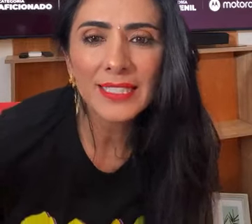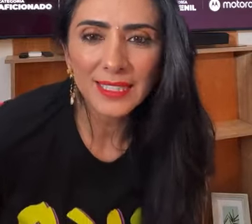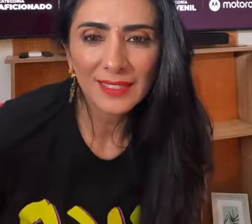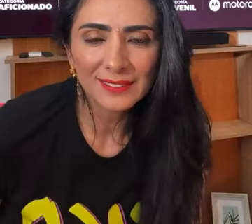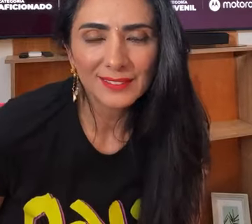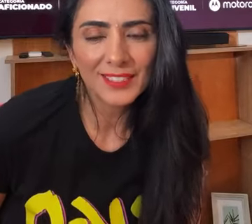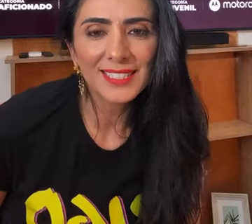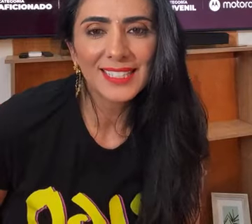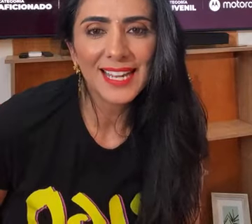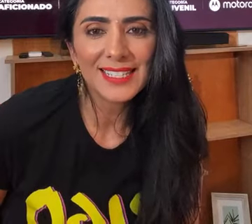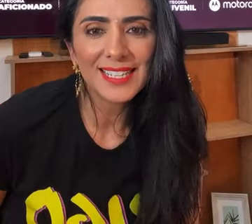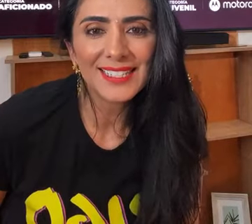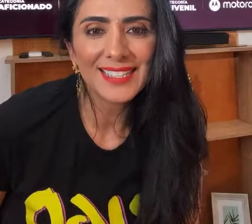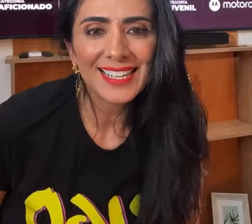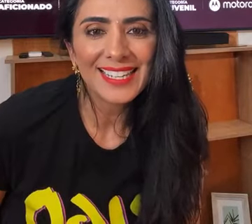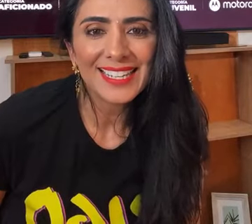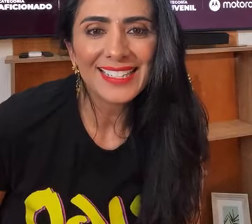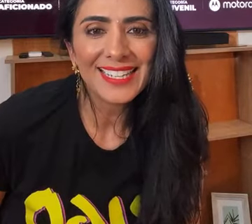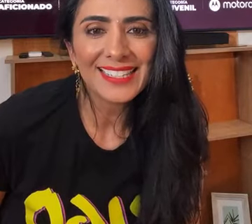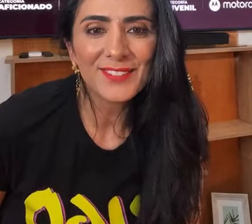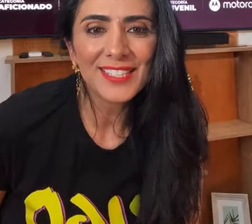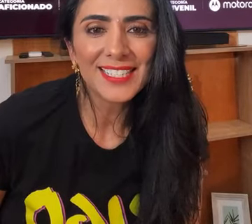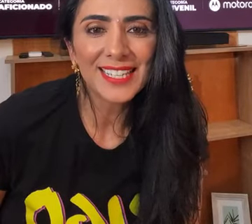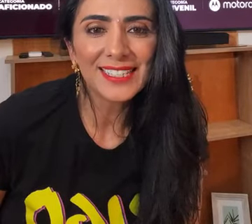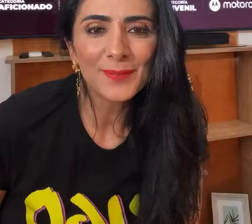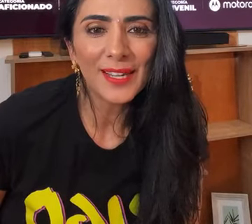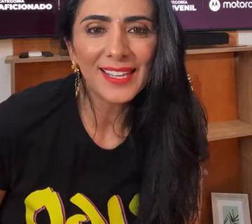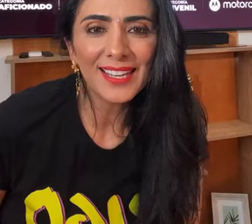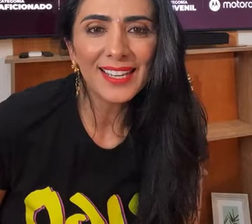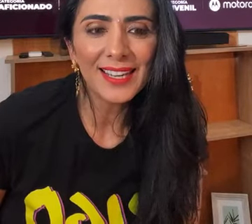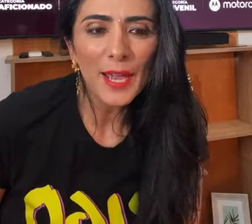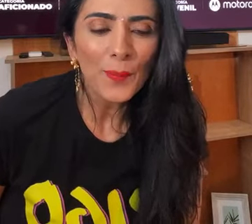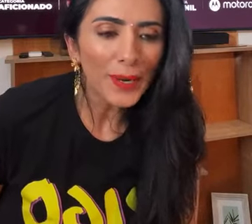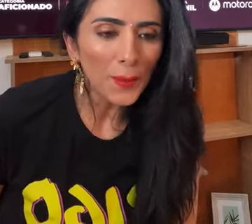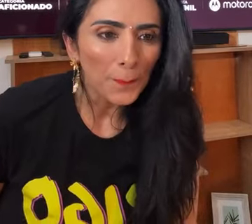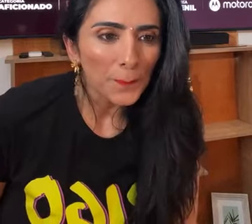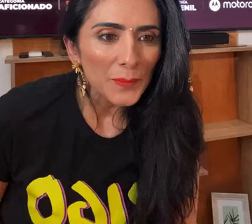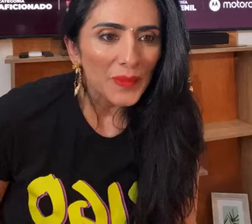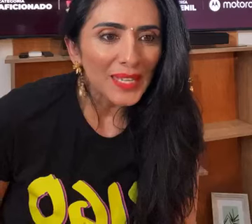Andreí Padilla. Muchas gracias. Listo, ya se. Y ya tenemos ahí a Exceltis.